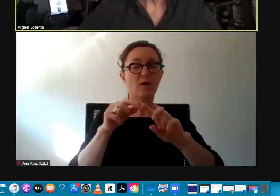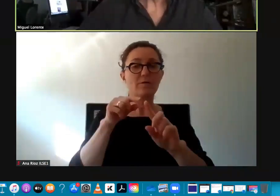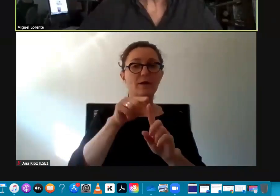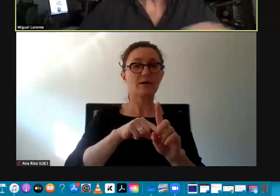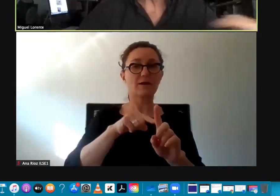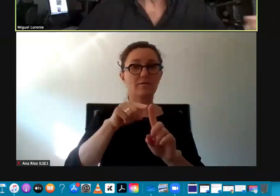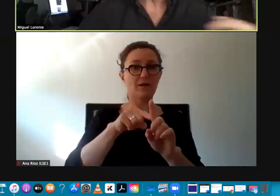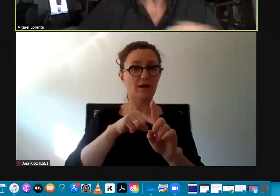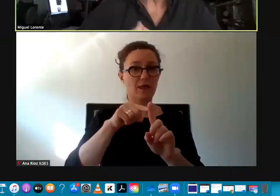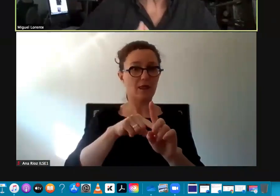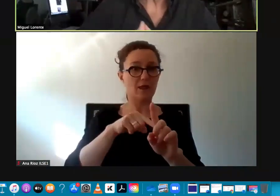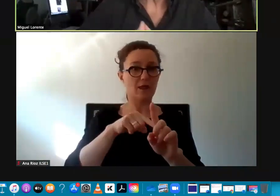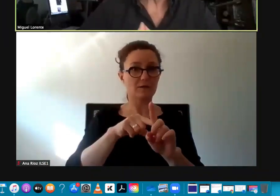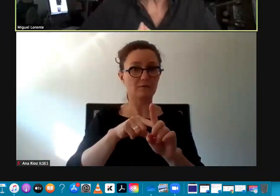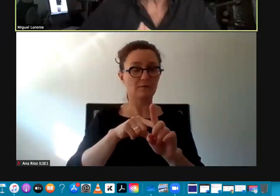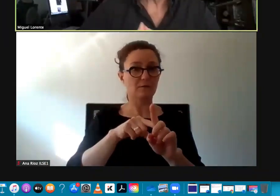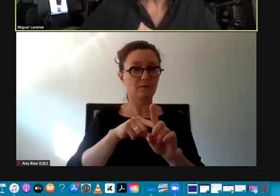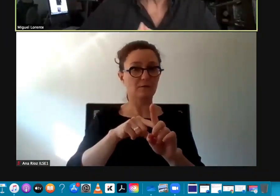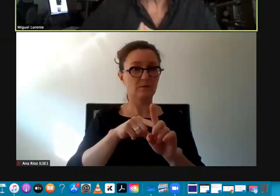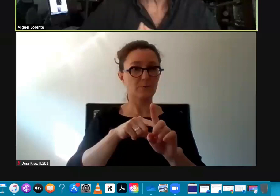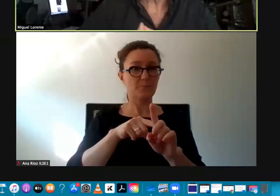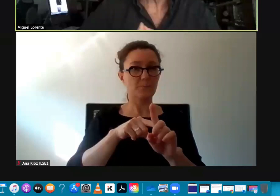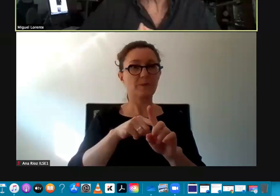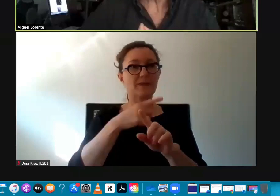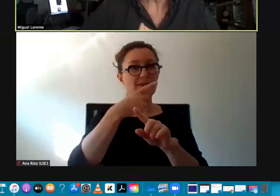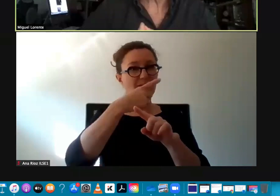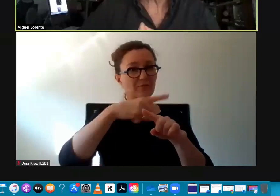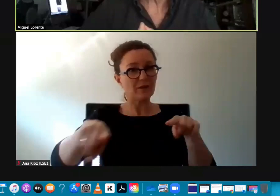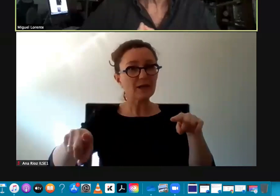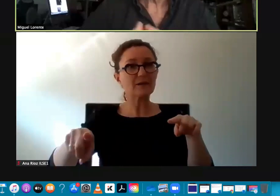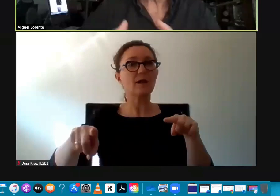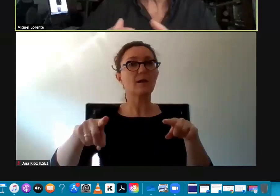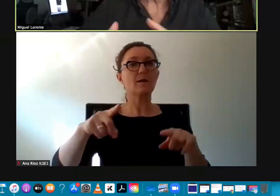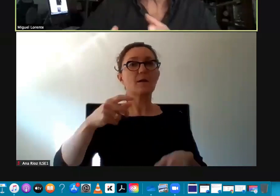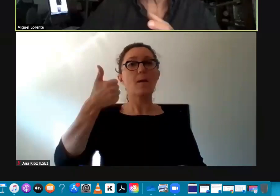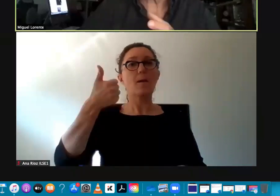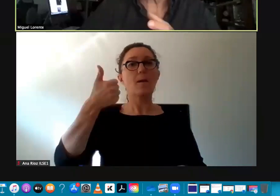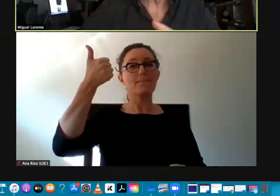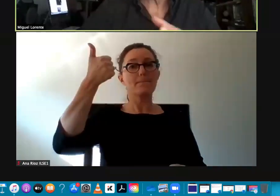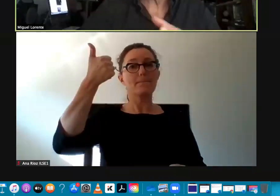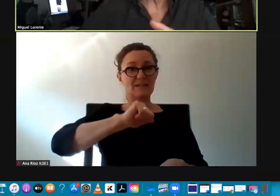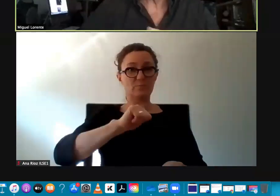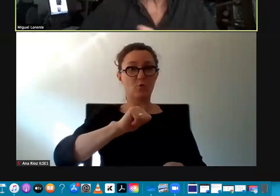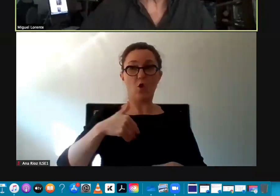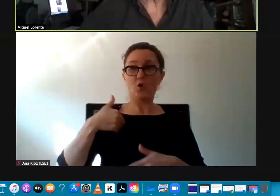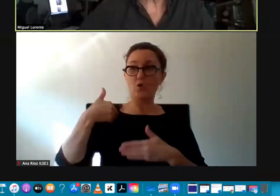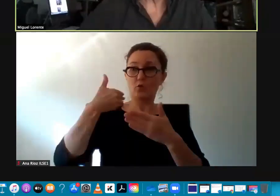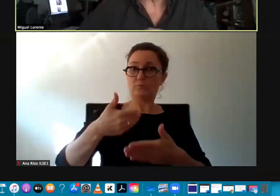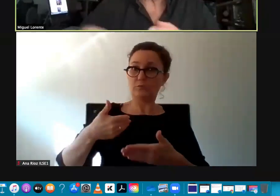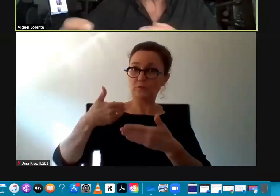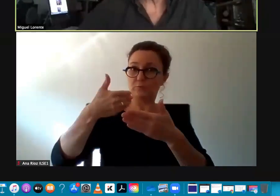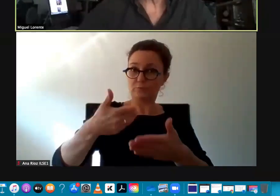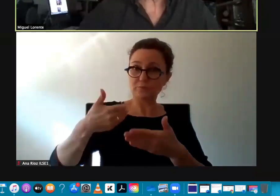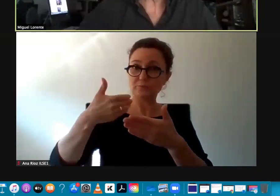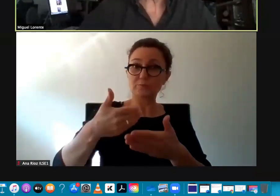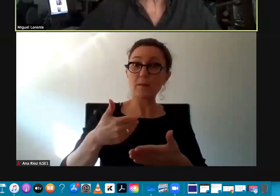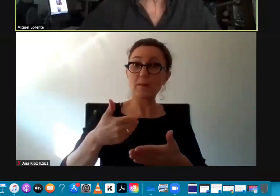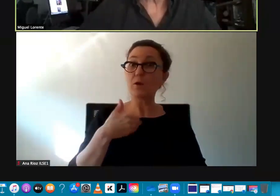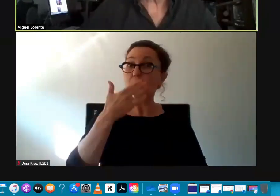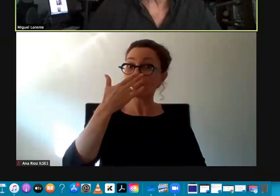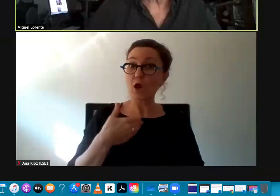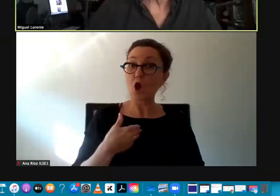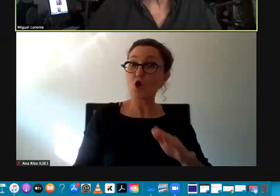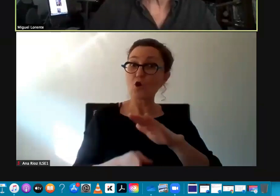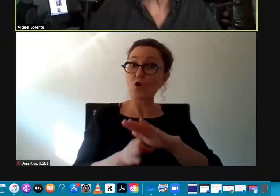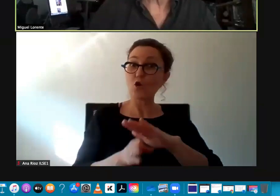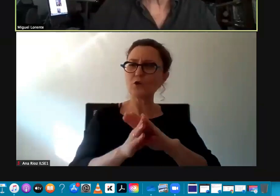alguna manera se alejan de lo que es el machismo tradicional, cuando en realidad están manteniéndolo, pero con